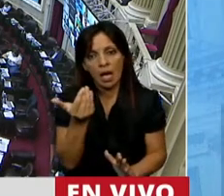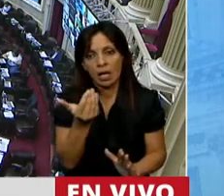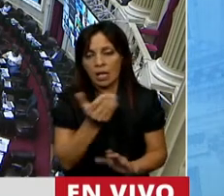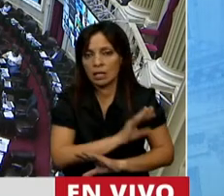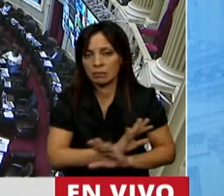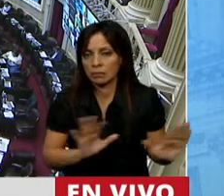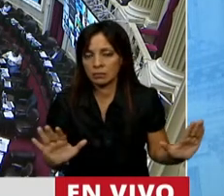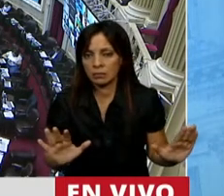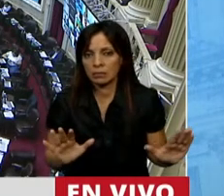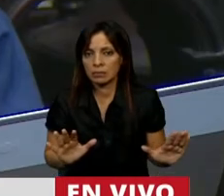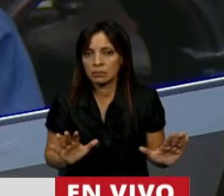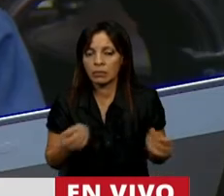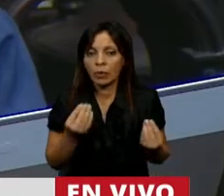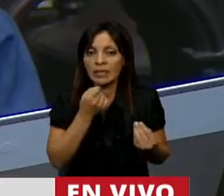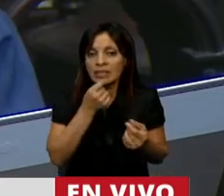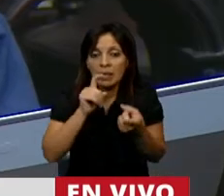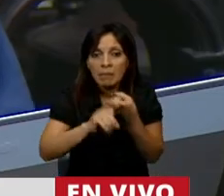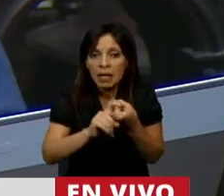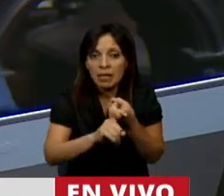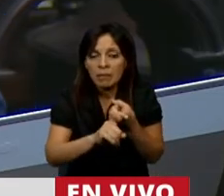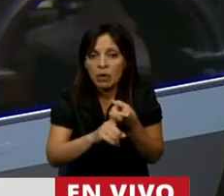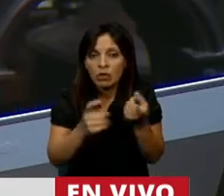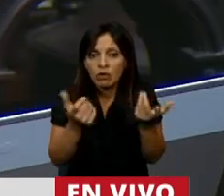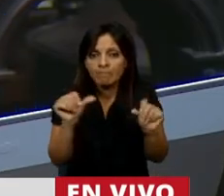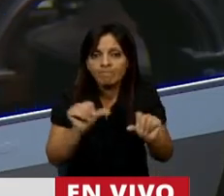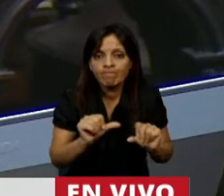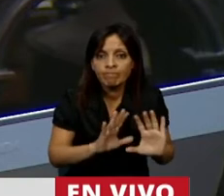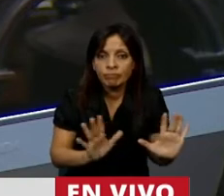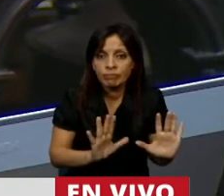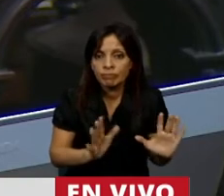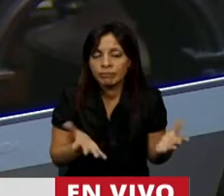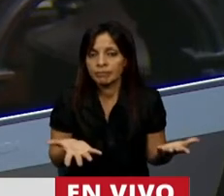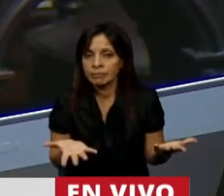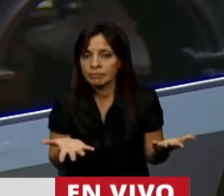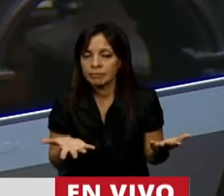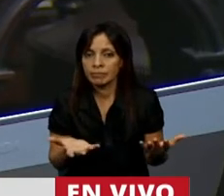yerro de que su matrimonio no hubiese funcionado.